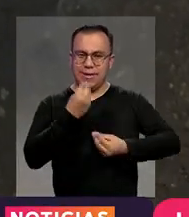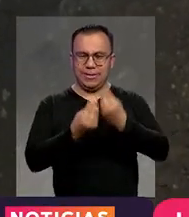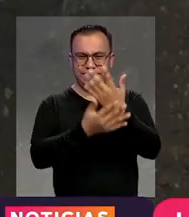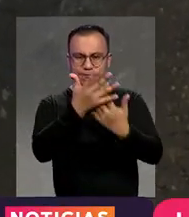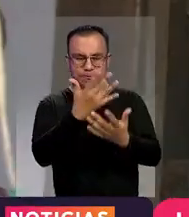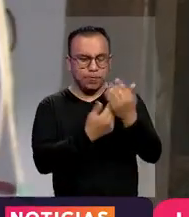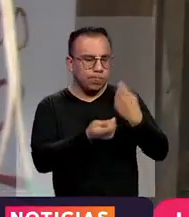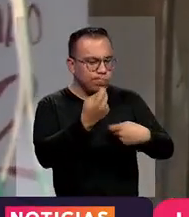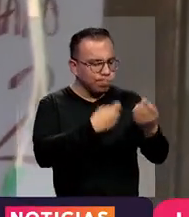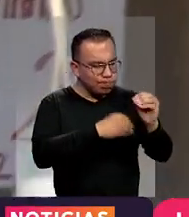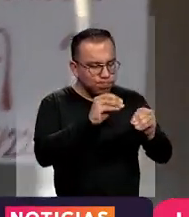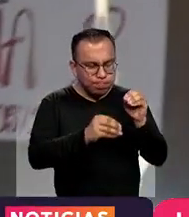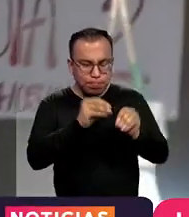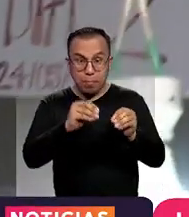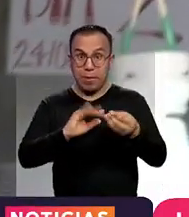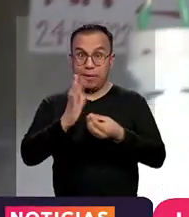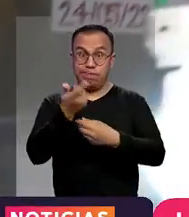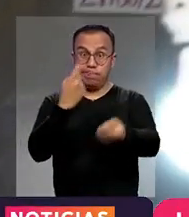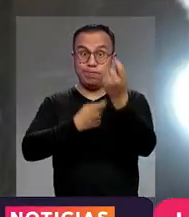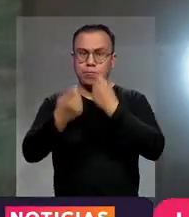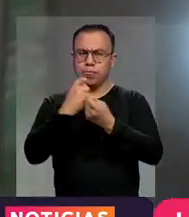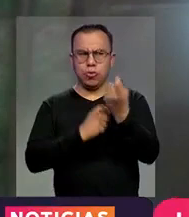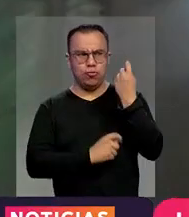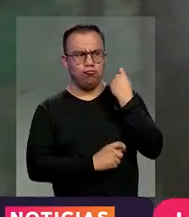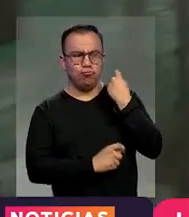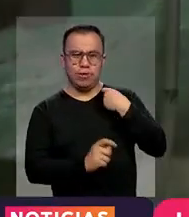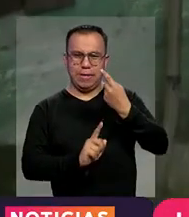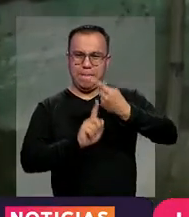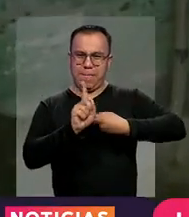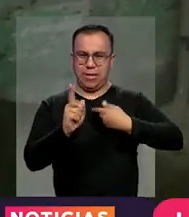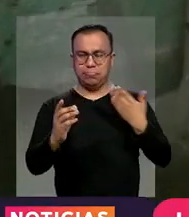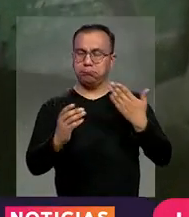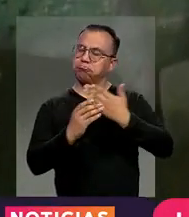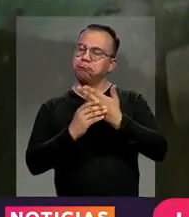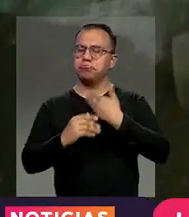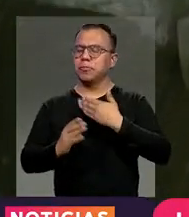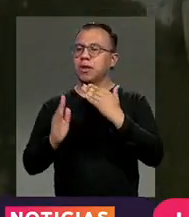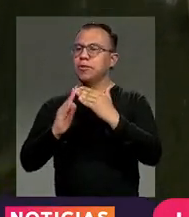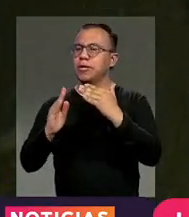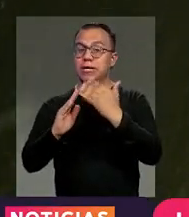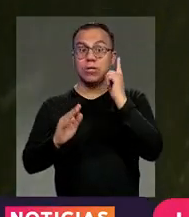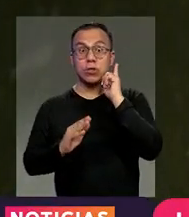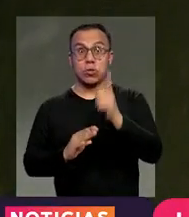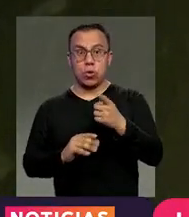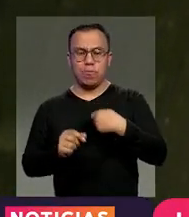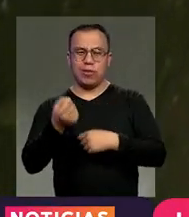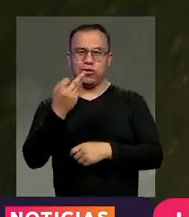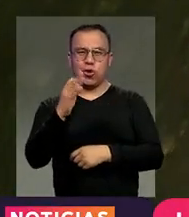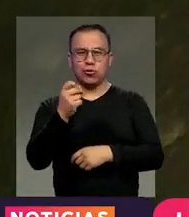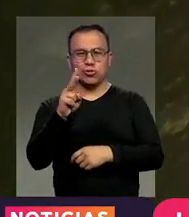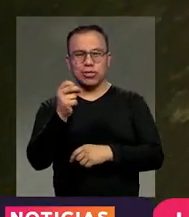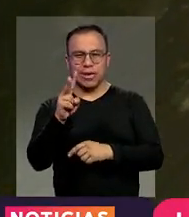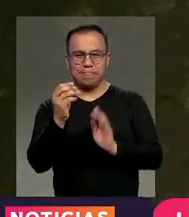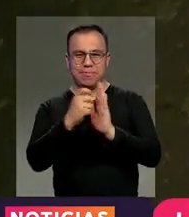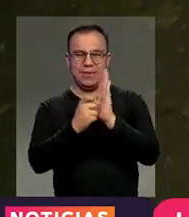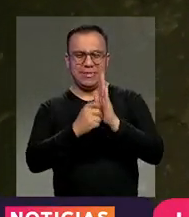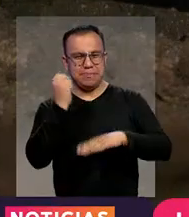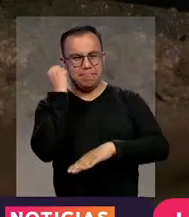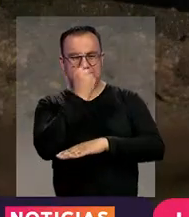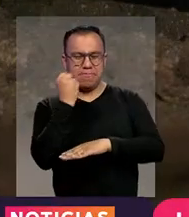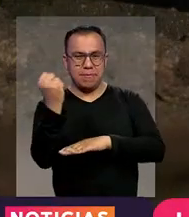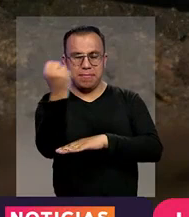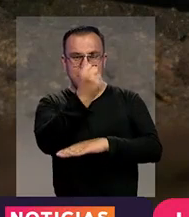y vendiéndolas. Sin embargo, hace unos meses, cuando se dirigía para su casa, fue robado y herido más de 12 veces con arma cortopunzante.